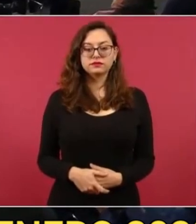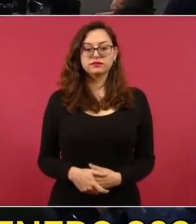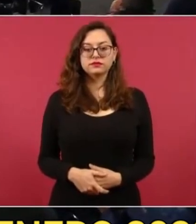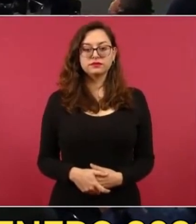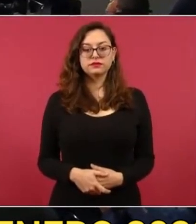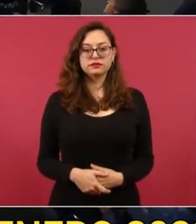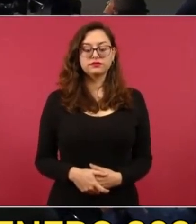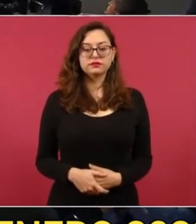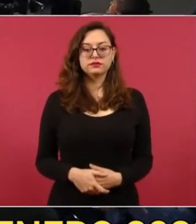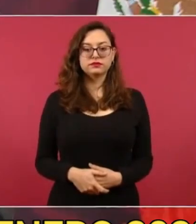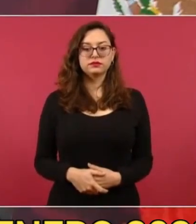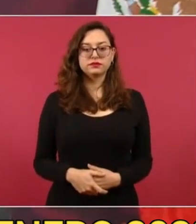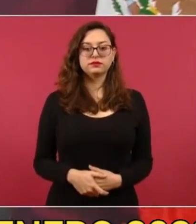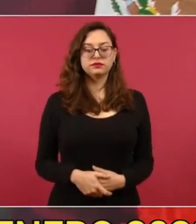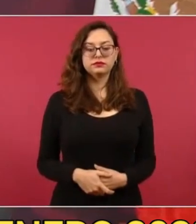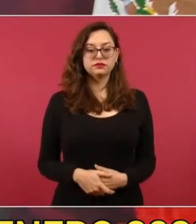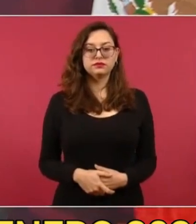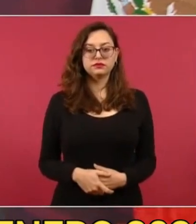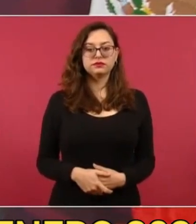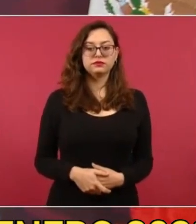que desde luego que esto no sucedía,